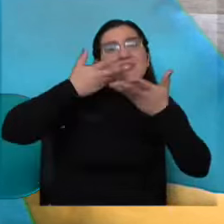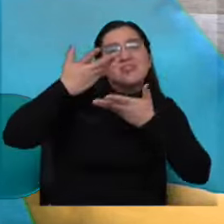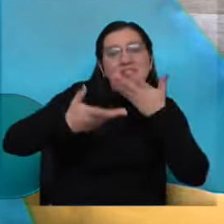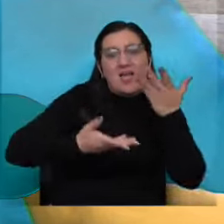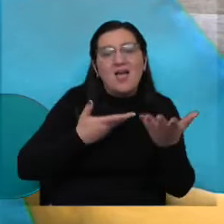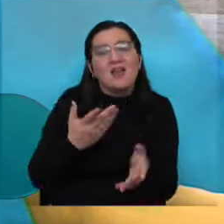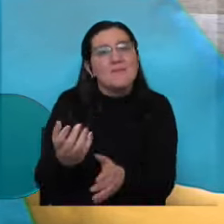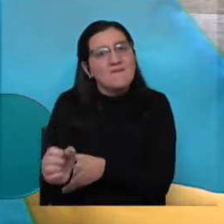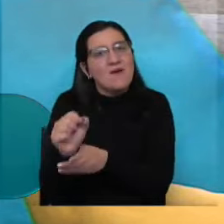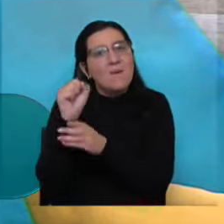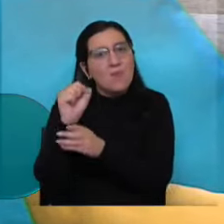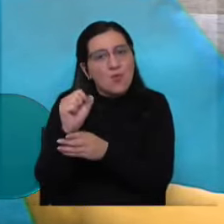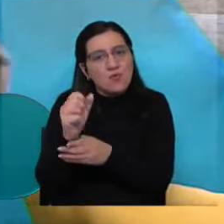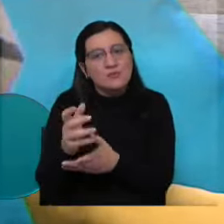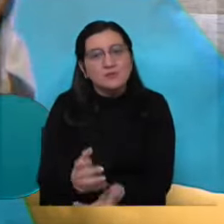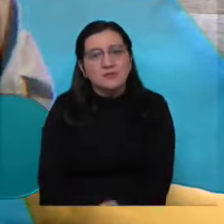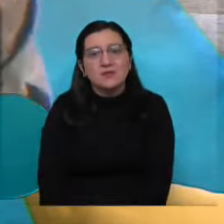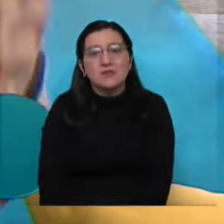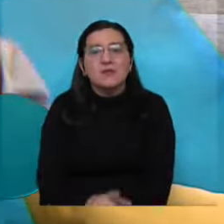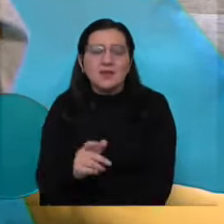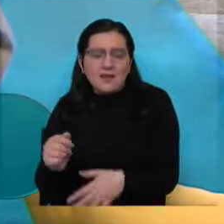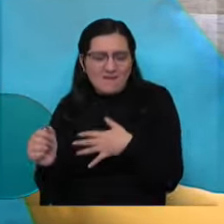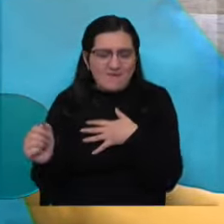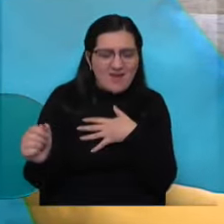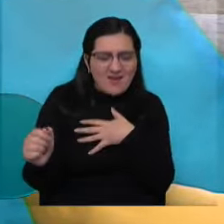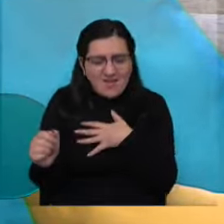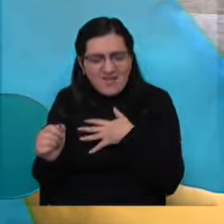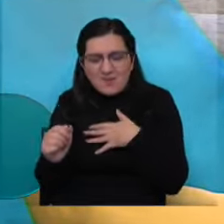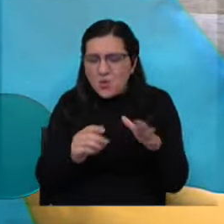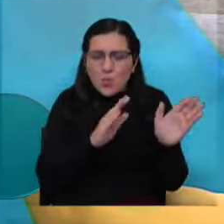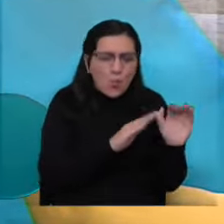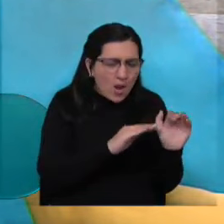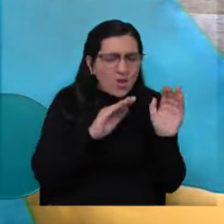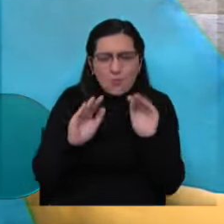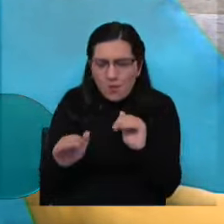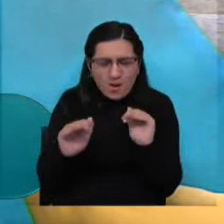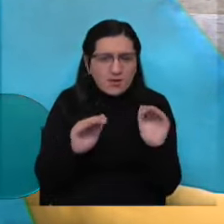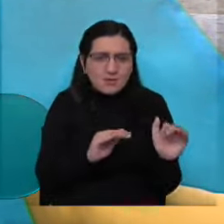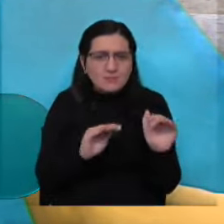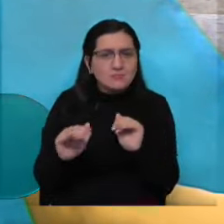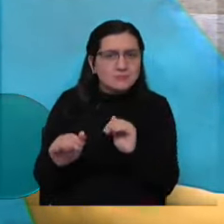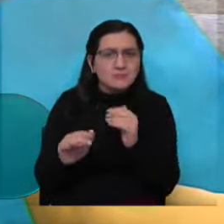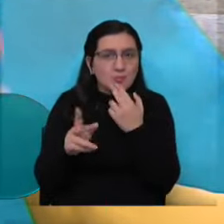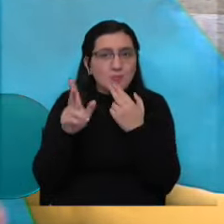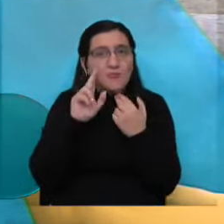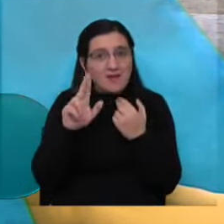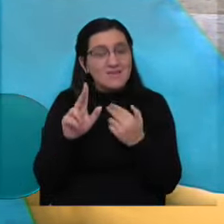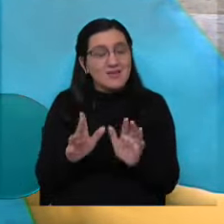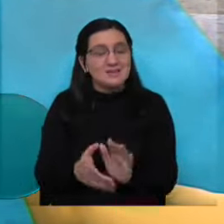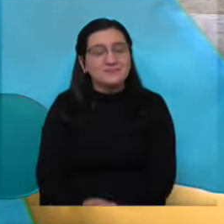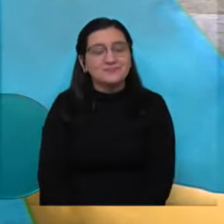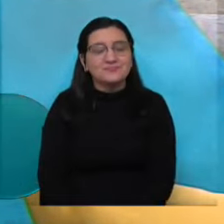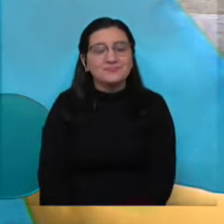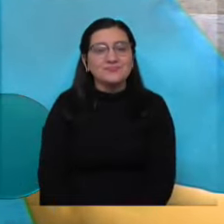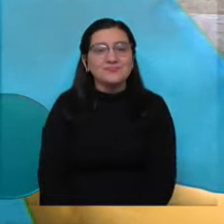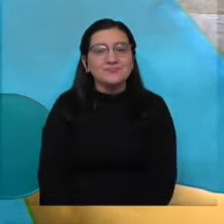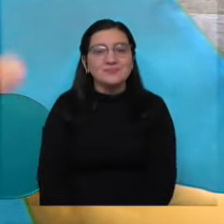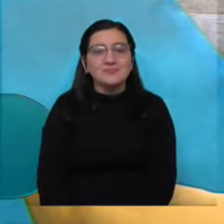emblemáticas de tita y las va a bailar Exactamente igual con como ustedes ven en algunas escenas de sus películas